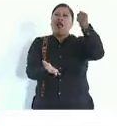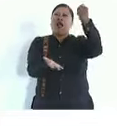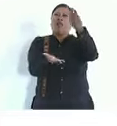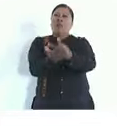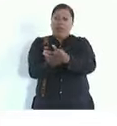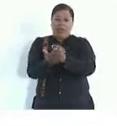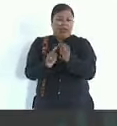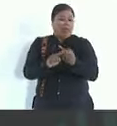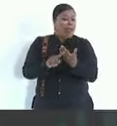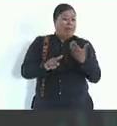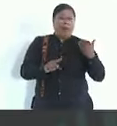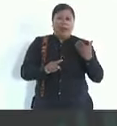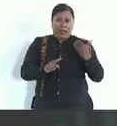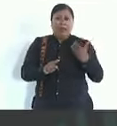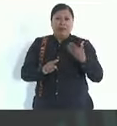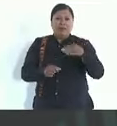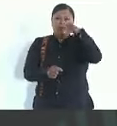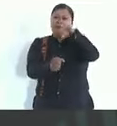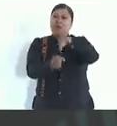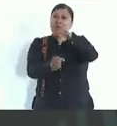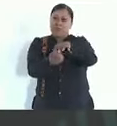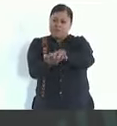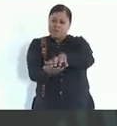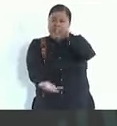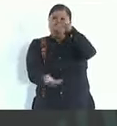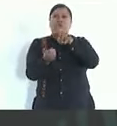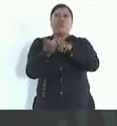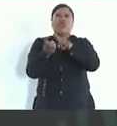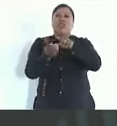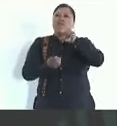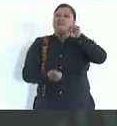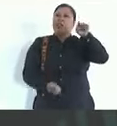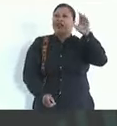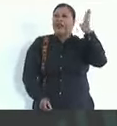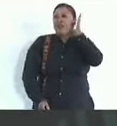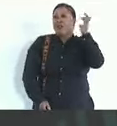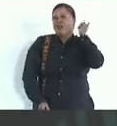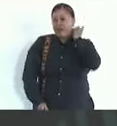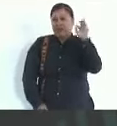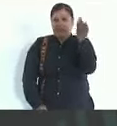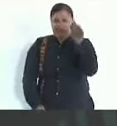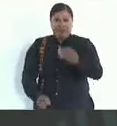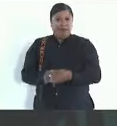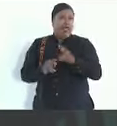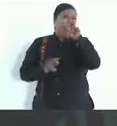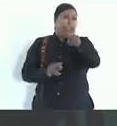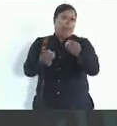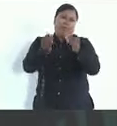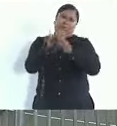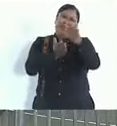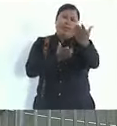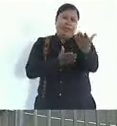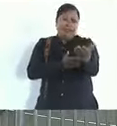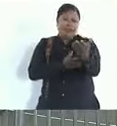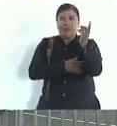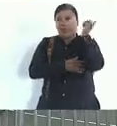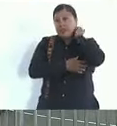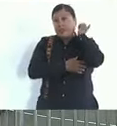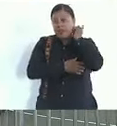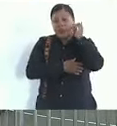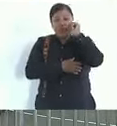esta semana por unanimidad en la Cámara de Diputados. Yo quiero agradecerles a las diputadas,